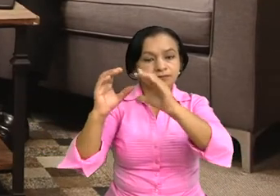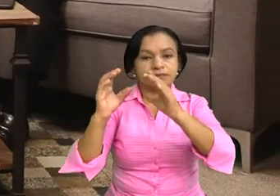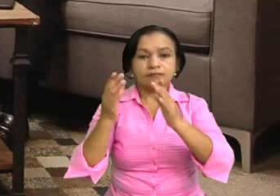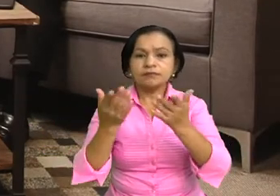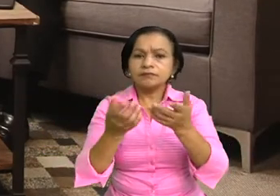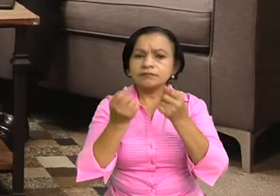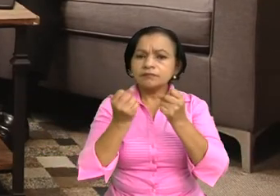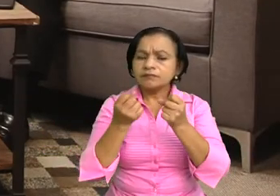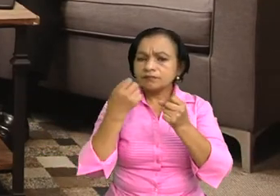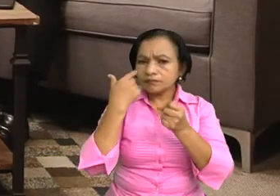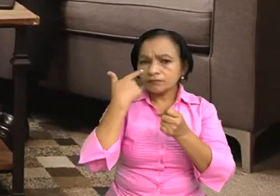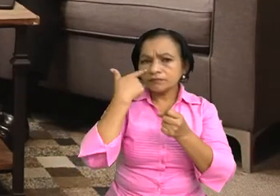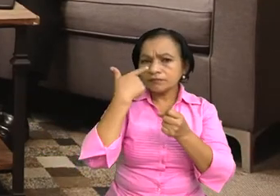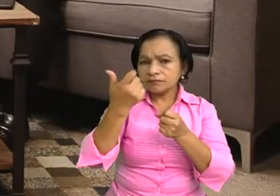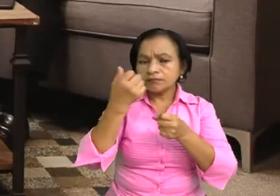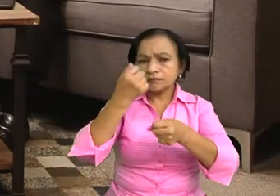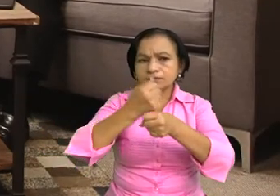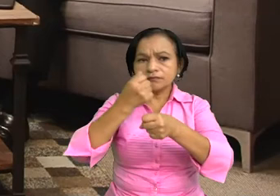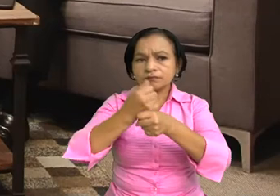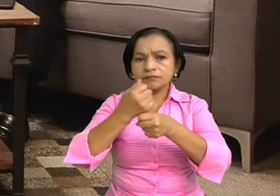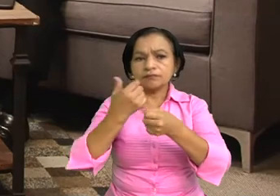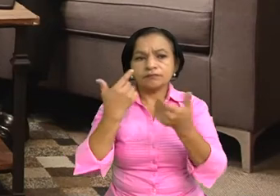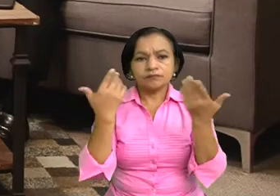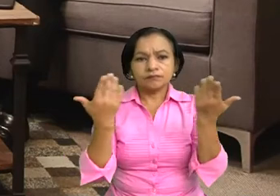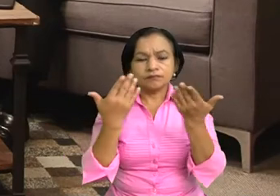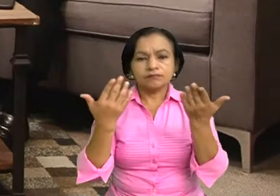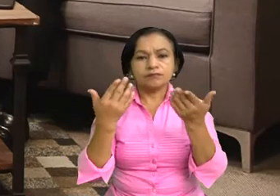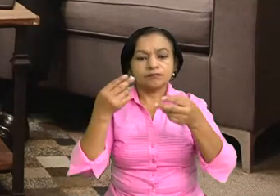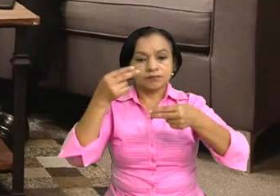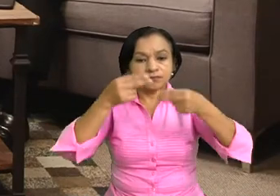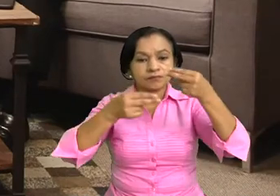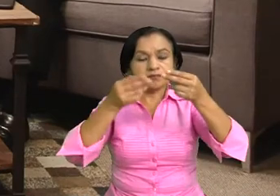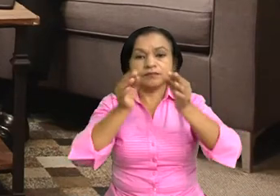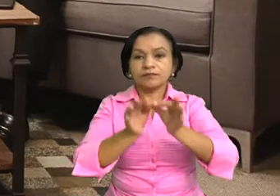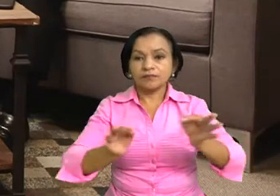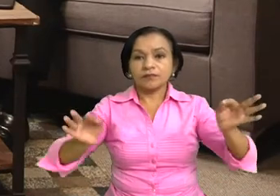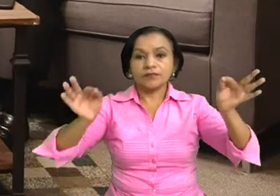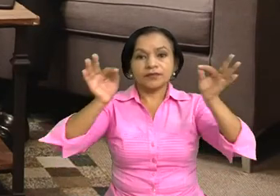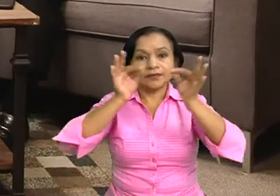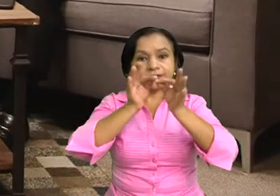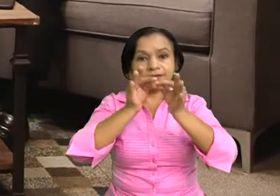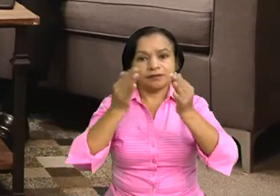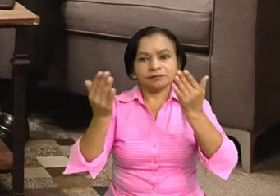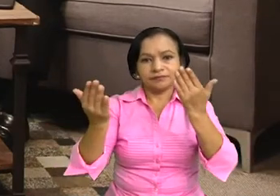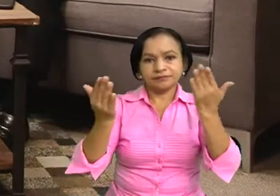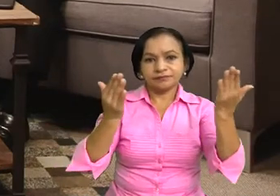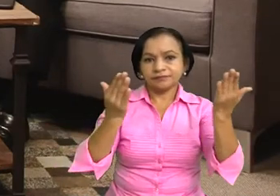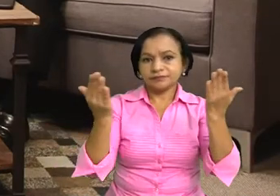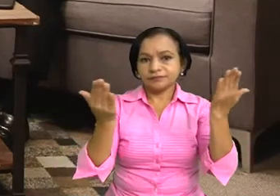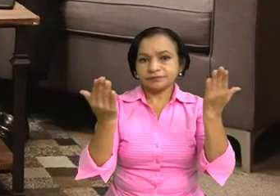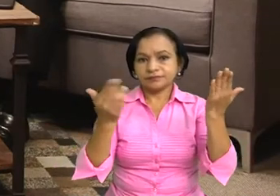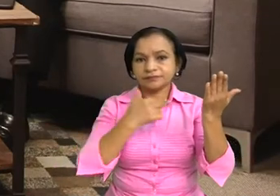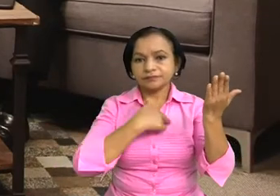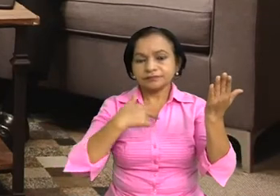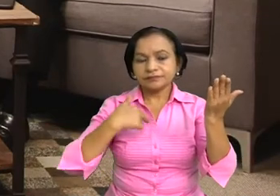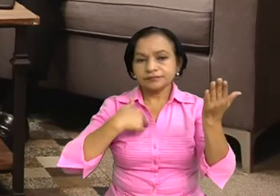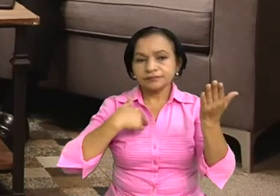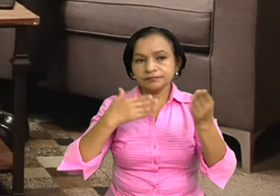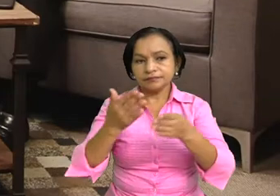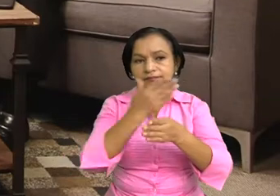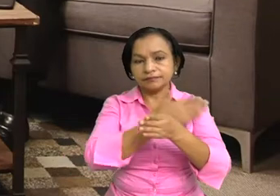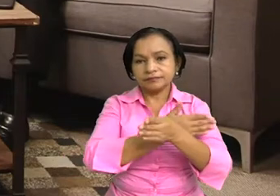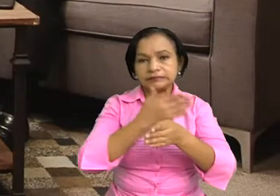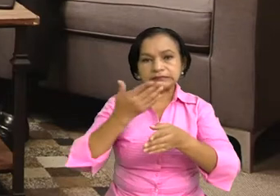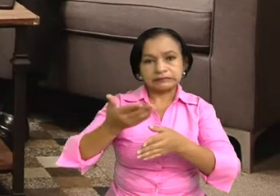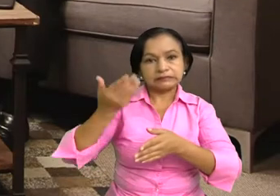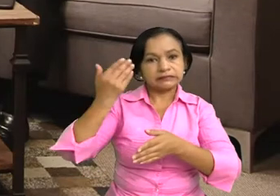poquito dentro de esa dinámica de ejecución, vaya, pues datos bastante importantes, un contraste sobre lo que se ha construido, deudas